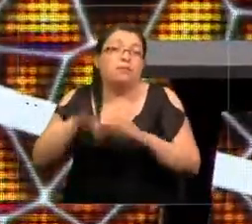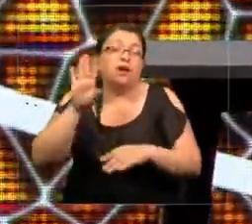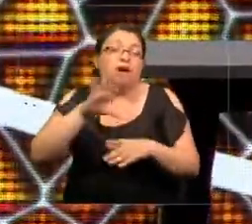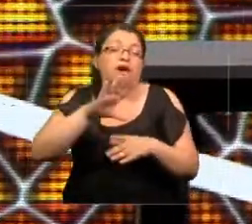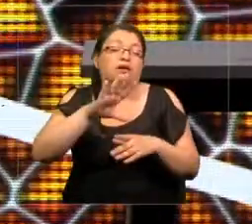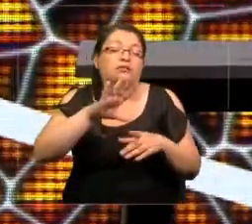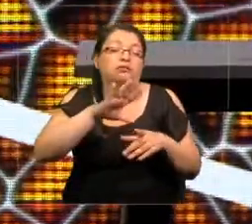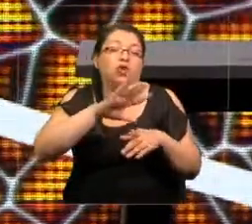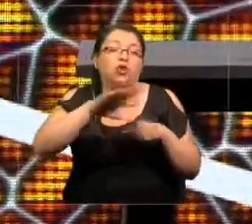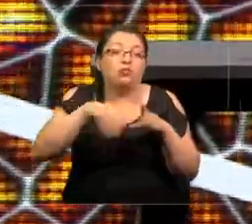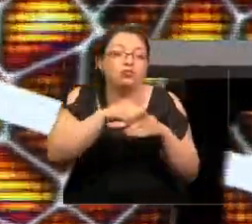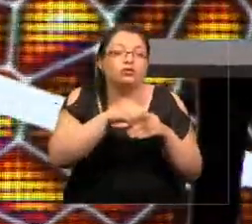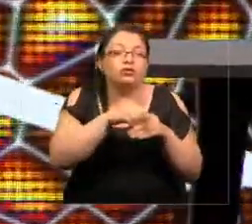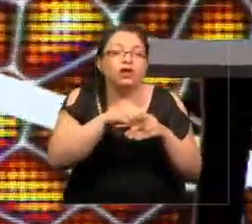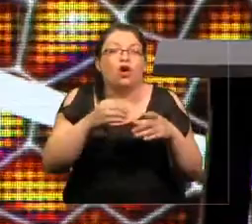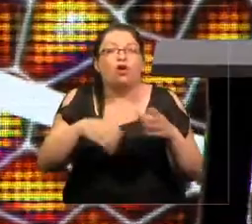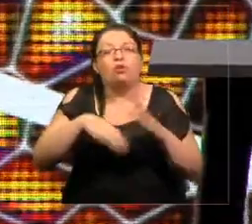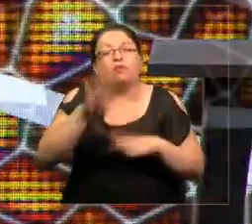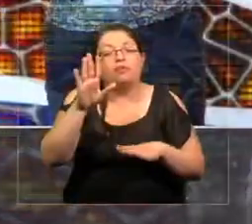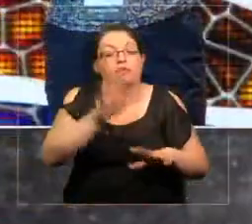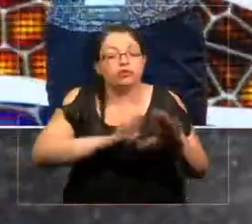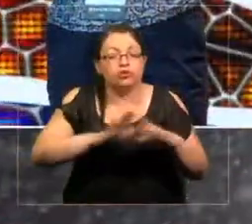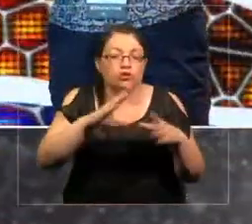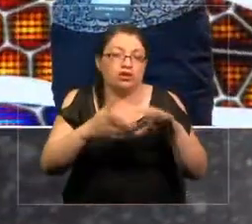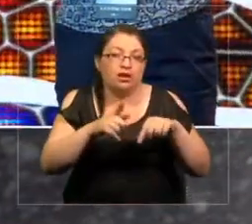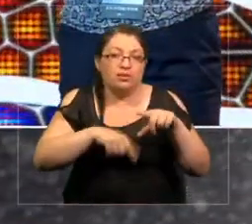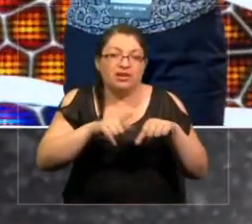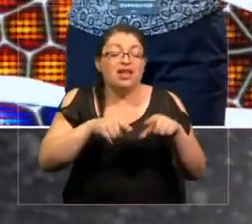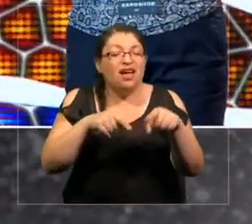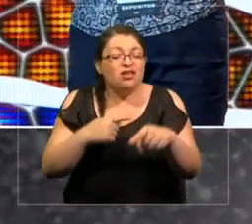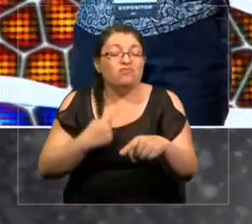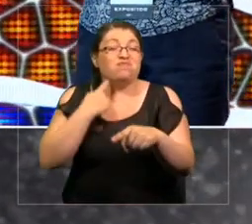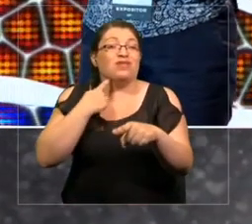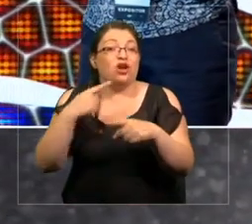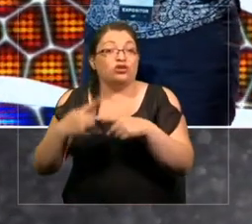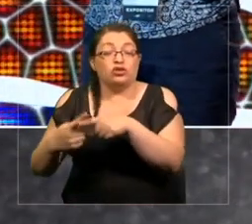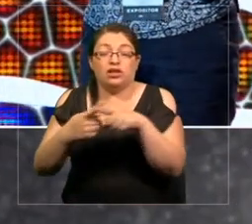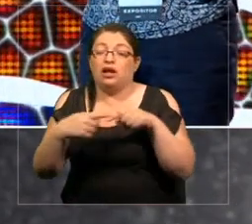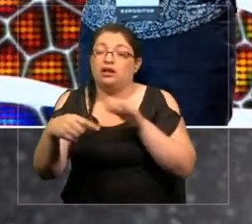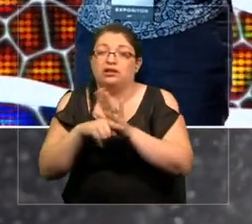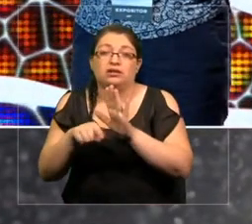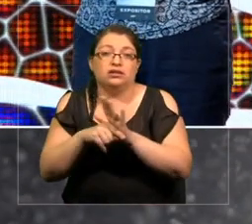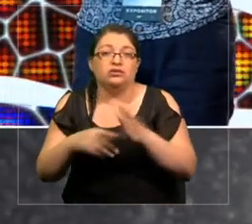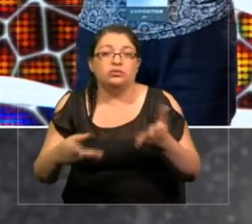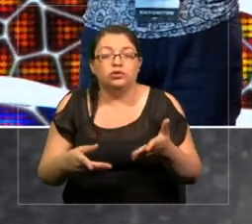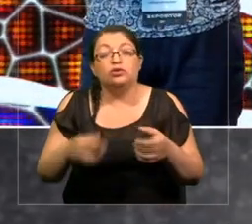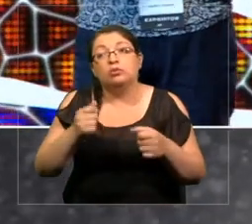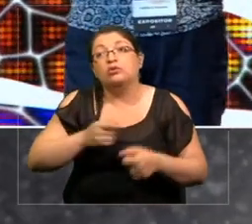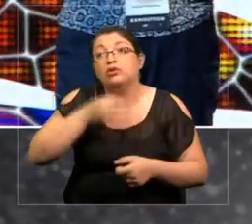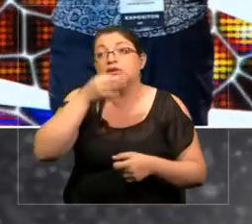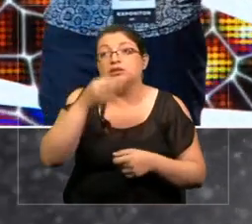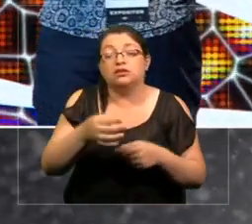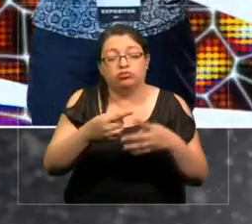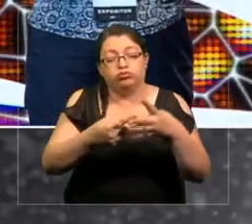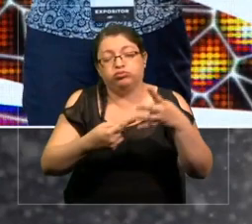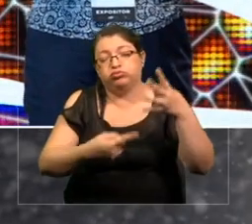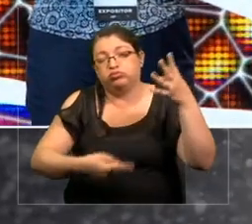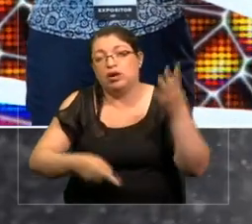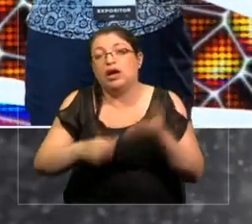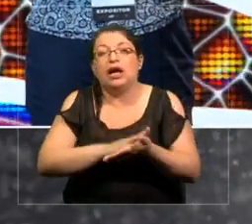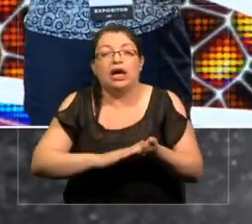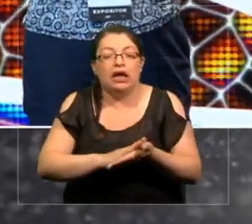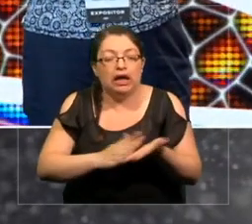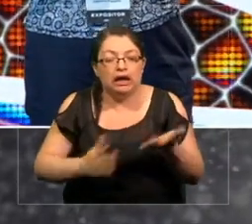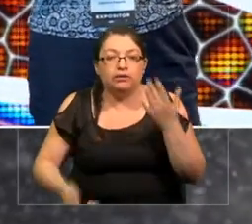verde impactos sociales muy negativos podríamos mencionar muchos ejemplos